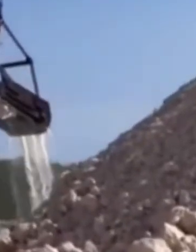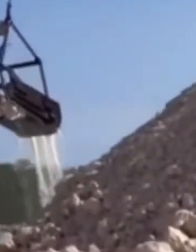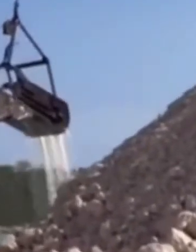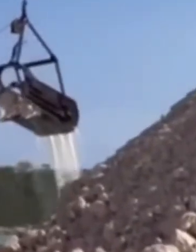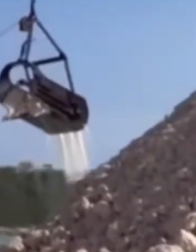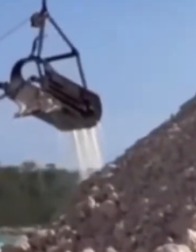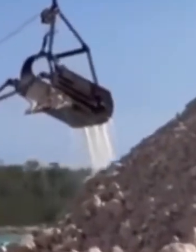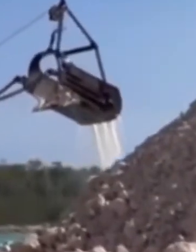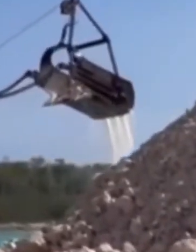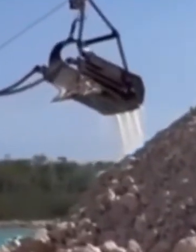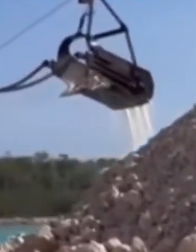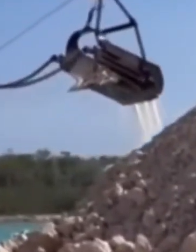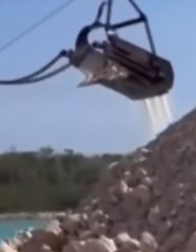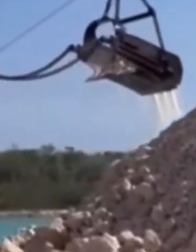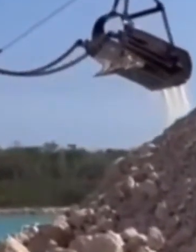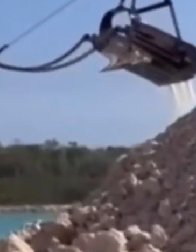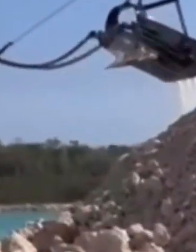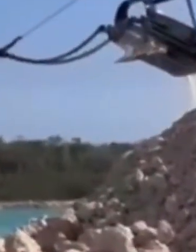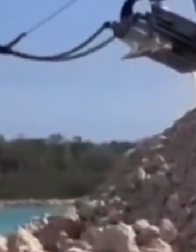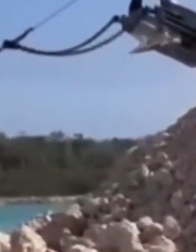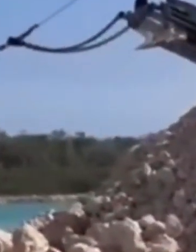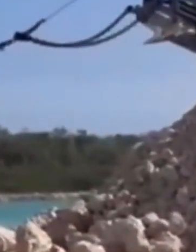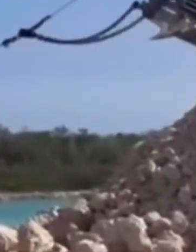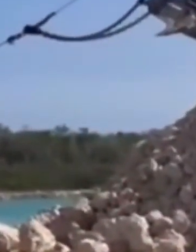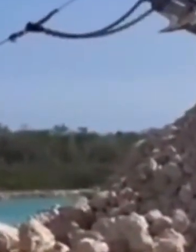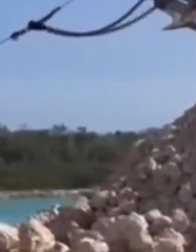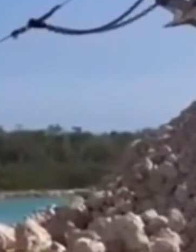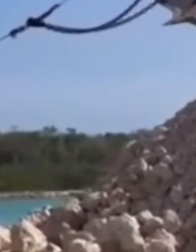a